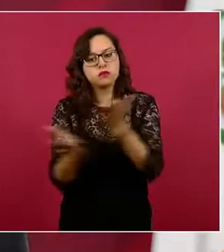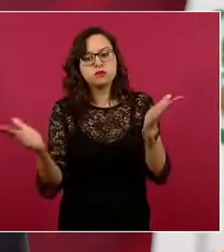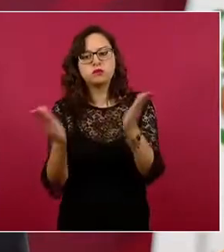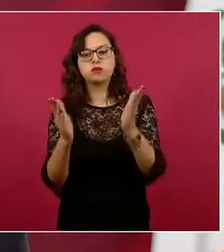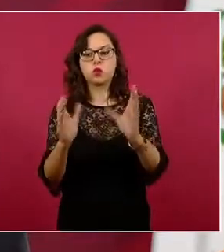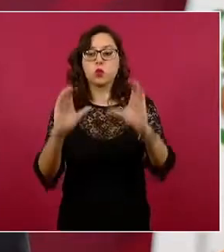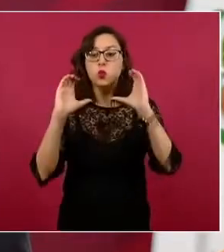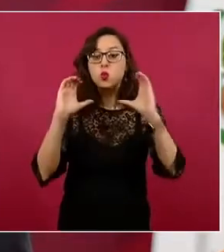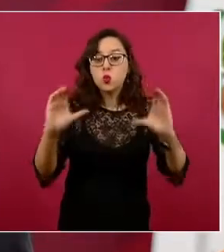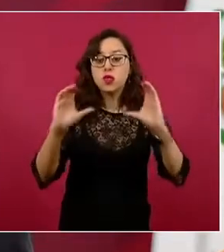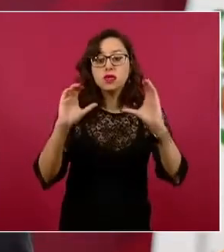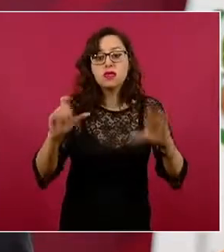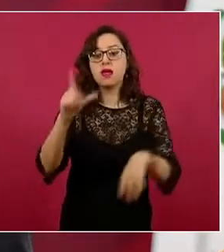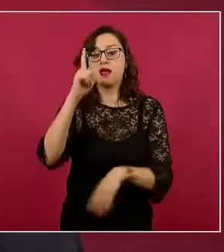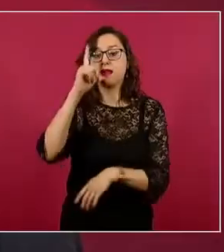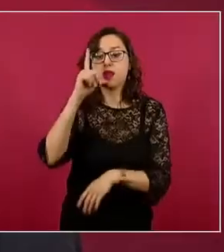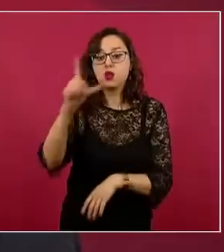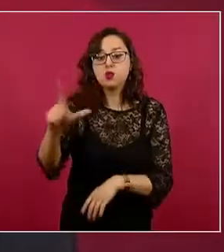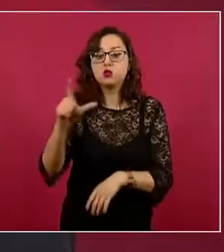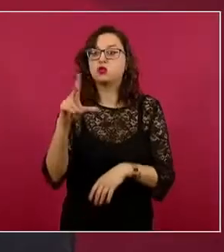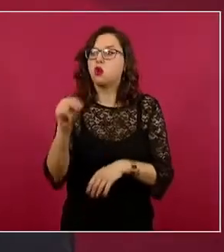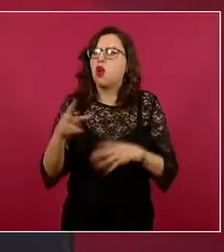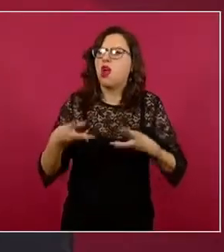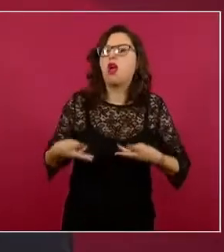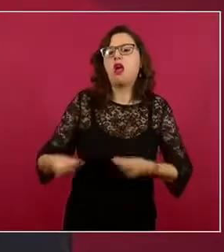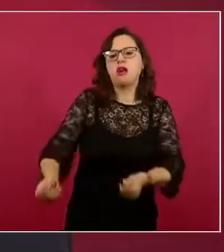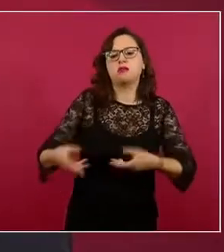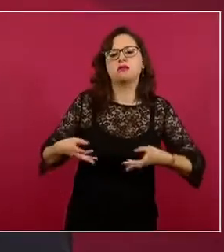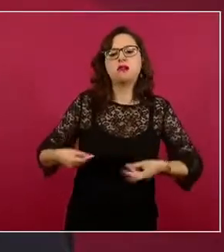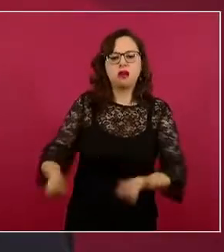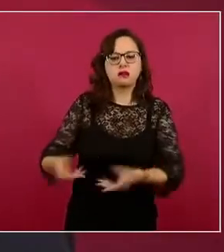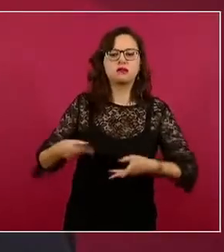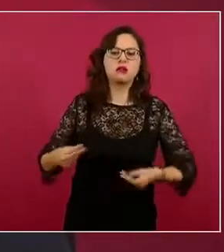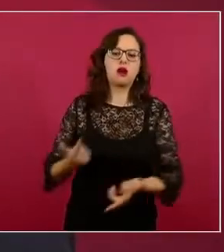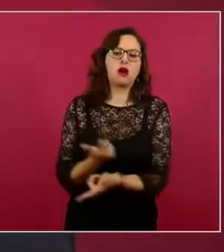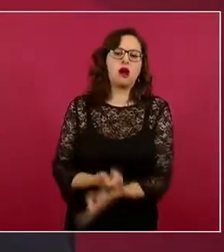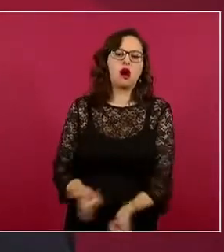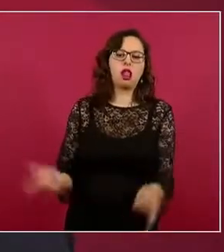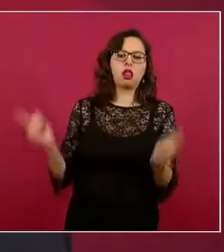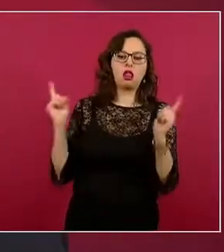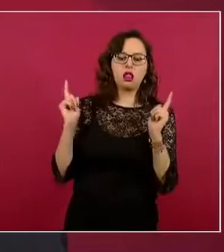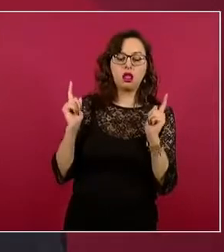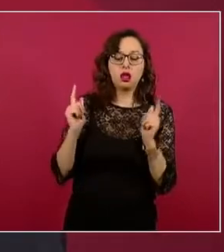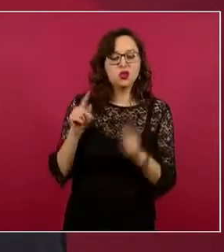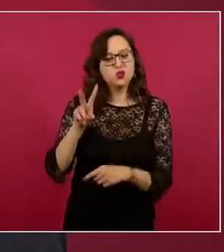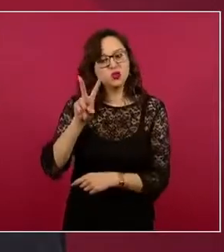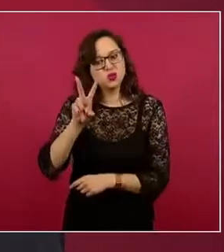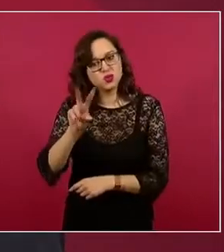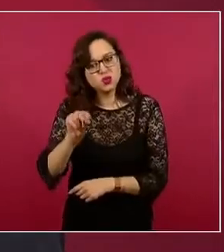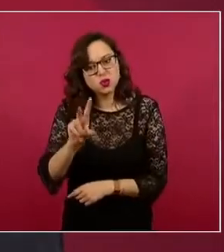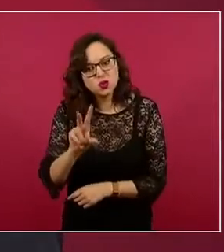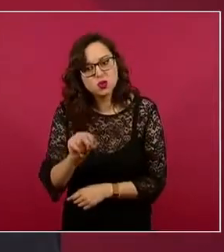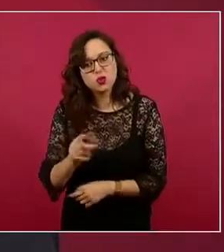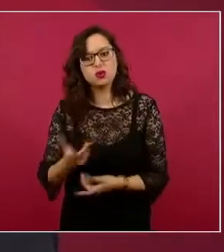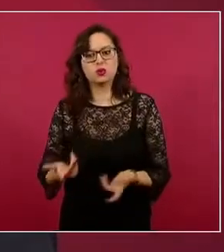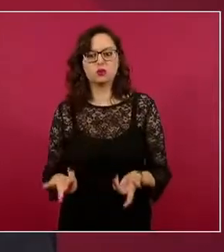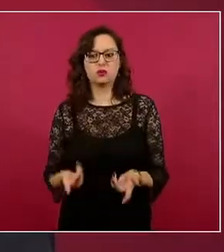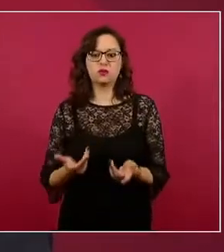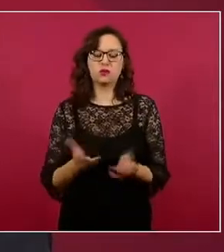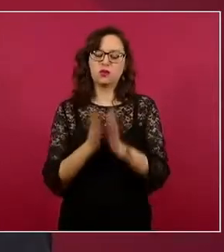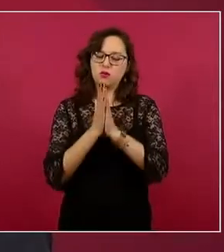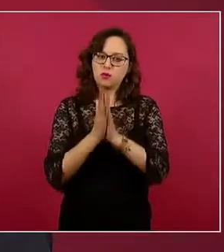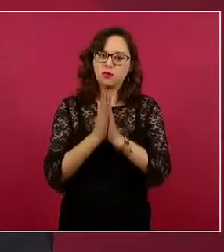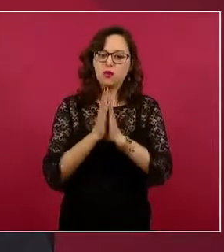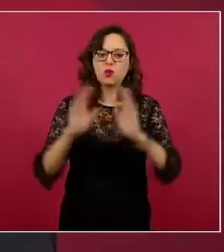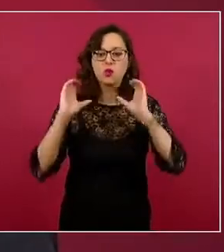este recurso que se obtiene con mucho